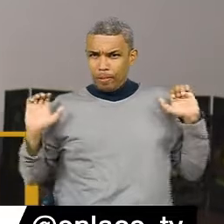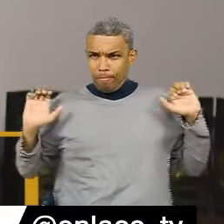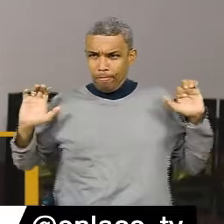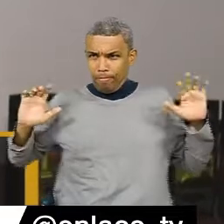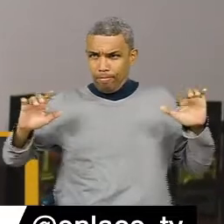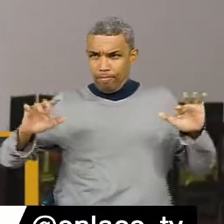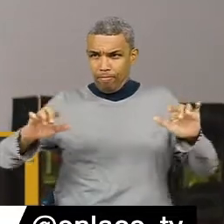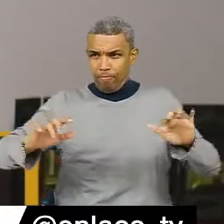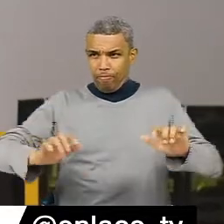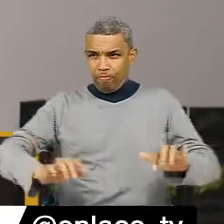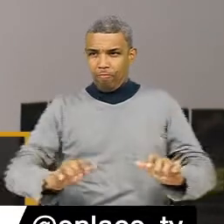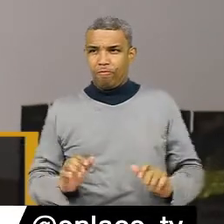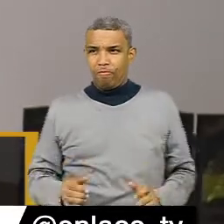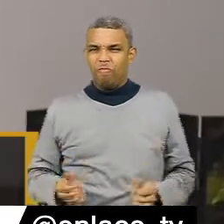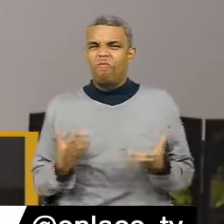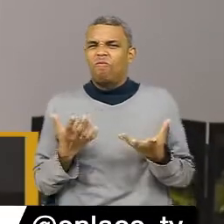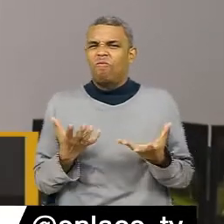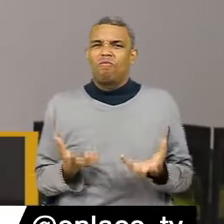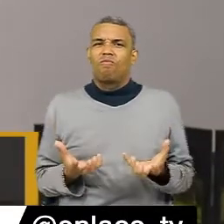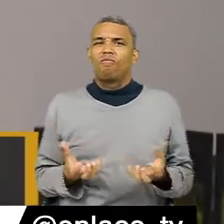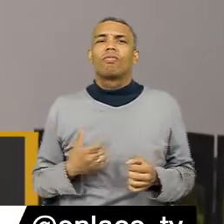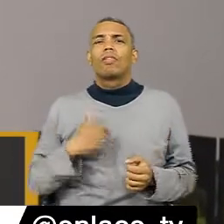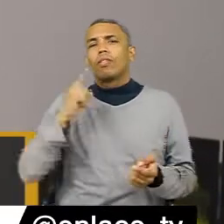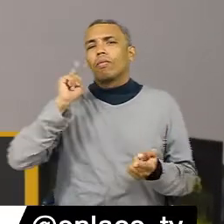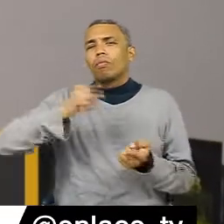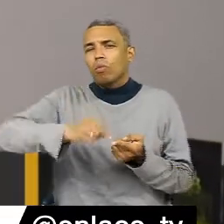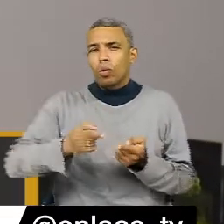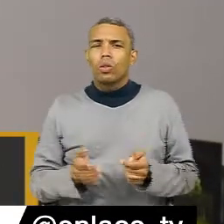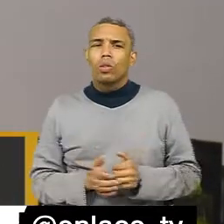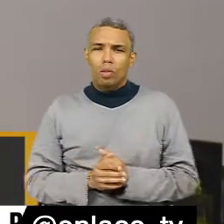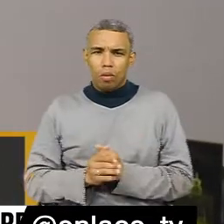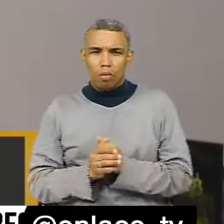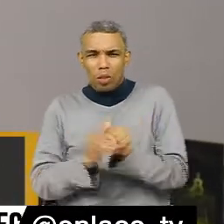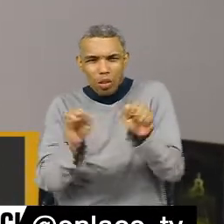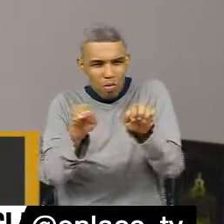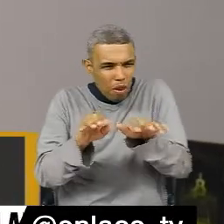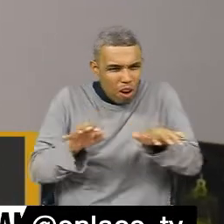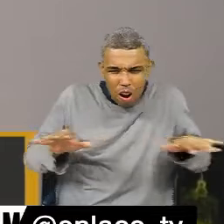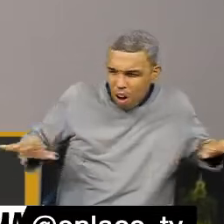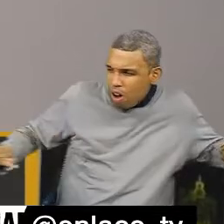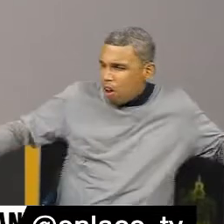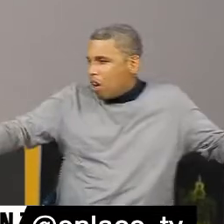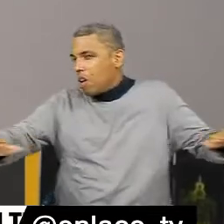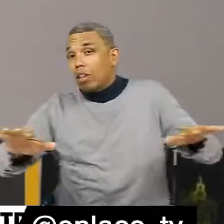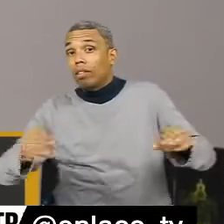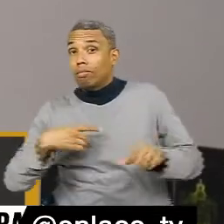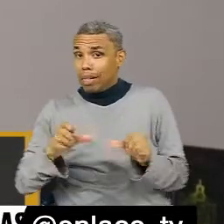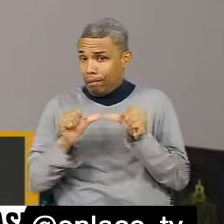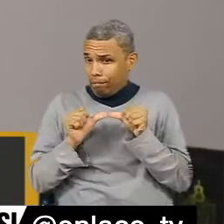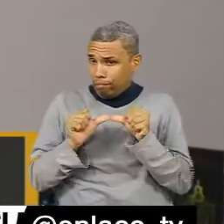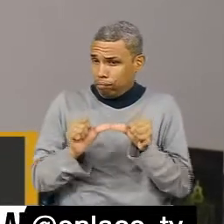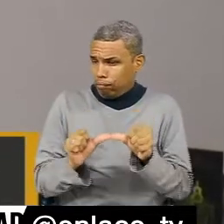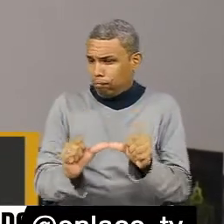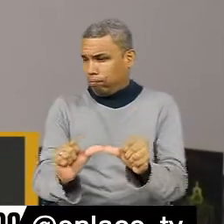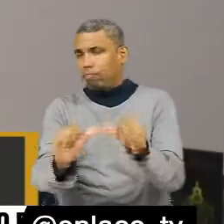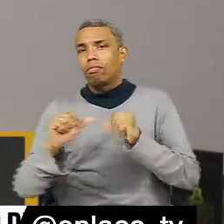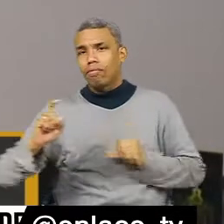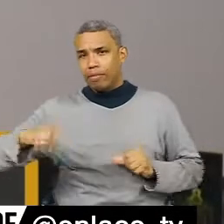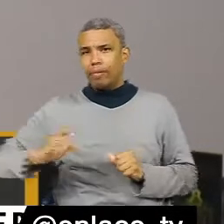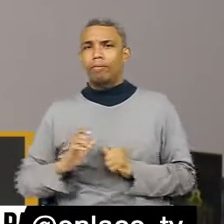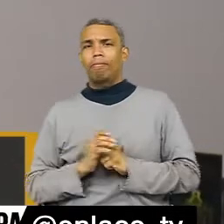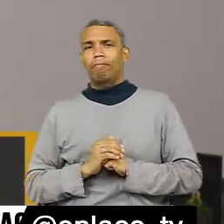promover alternativas sostenibles para el desarrollo económico de nuestra región. En este momento momento donde las coyunturas nos obligan a migrar hacia otro